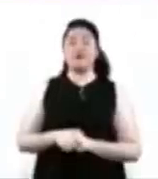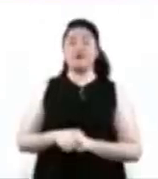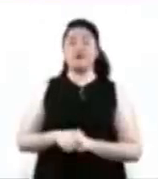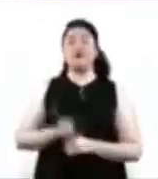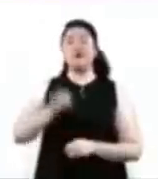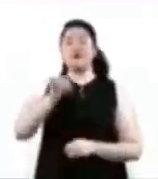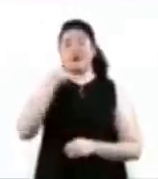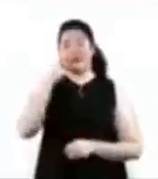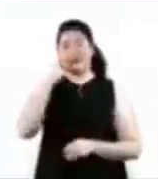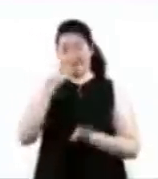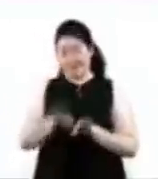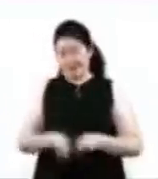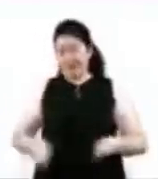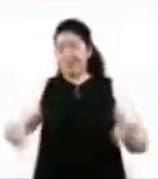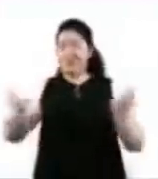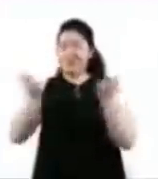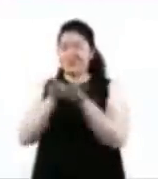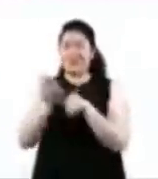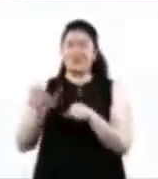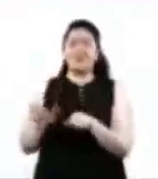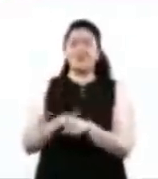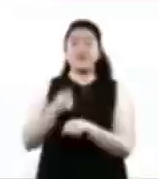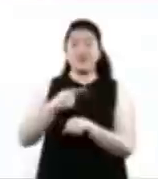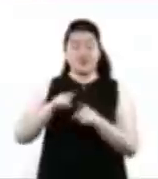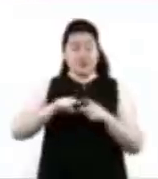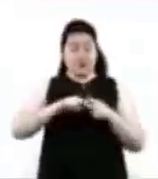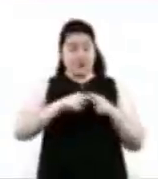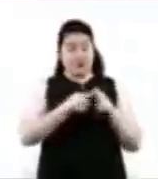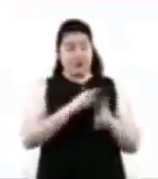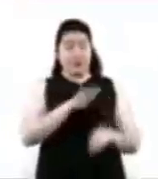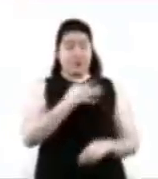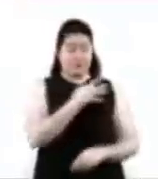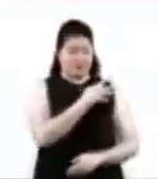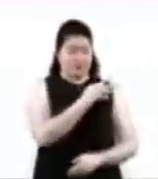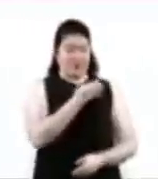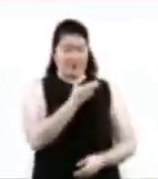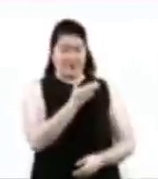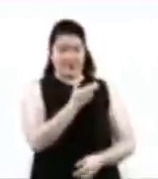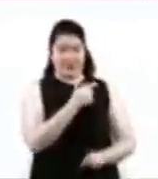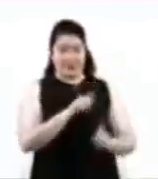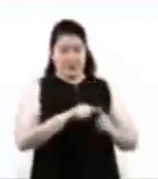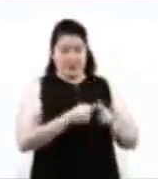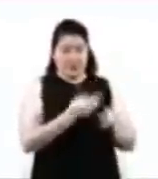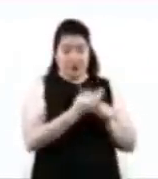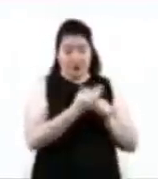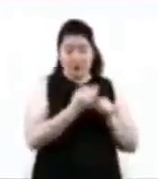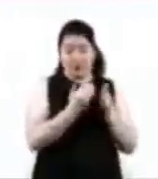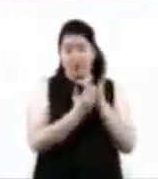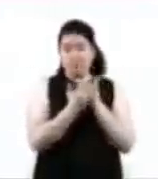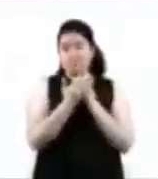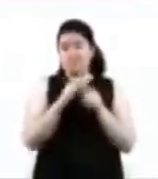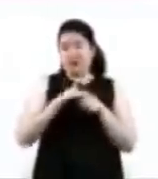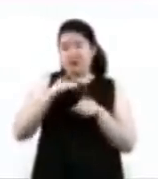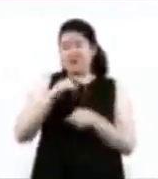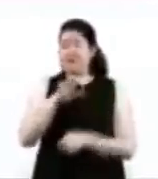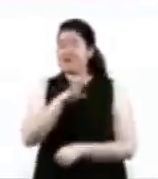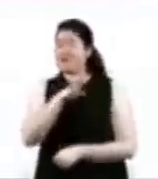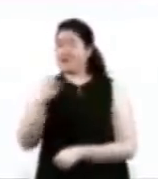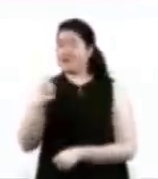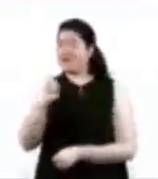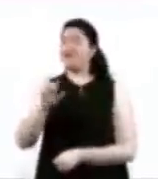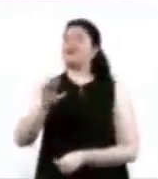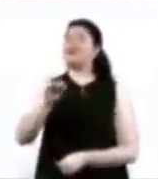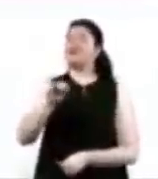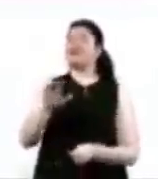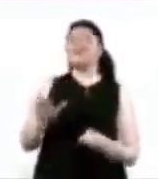Es importante porque inició con un precio más o menos de 400 pesos y hoy está en 490. ¿A qué se debe